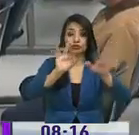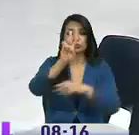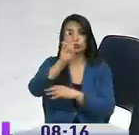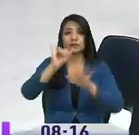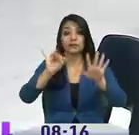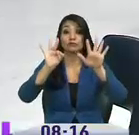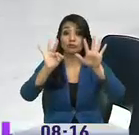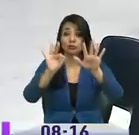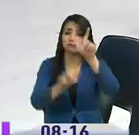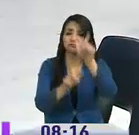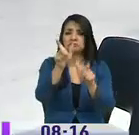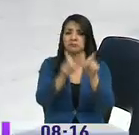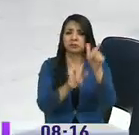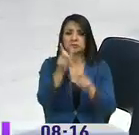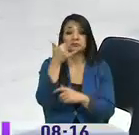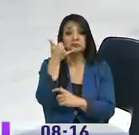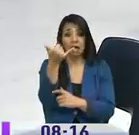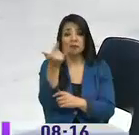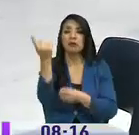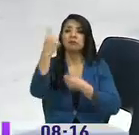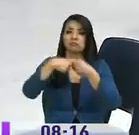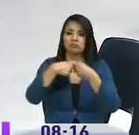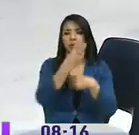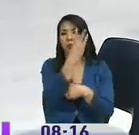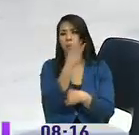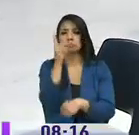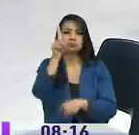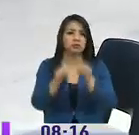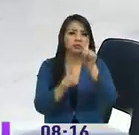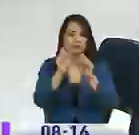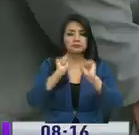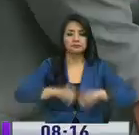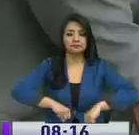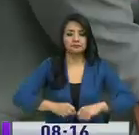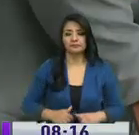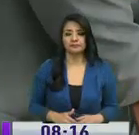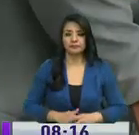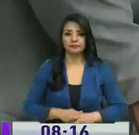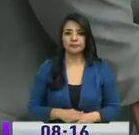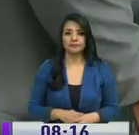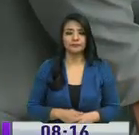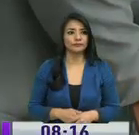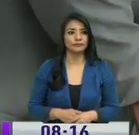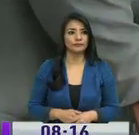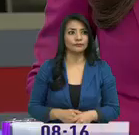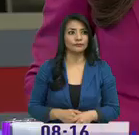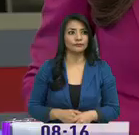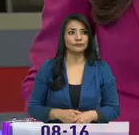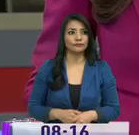1-800-268-268, los ciudadanos también podrán consultar cualquier inquietud, informó Carolina Basante.